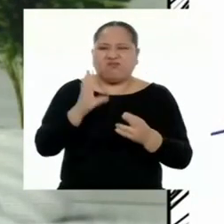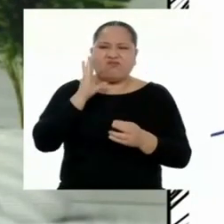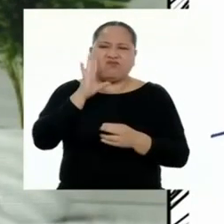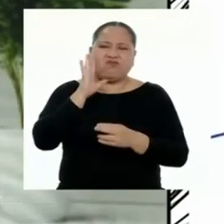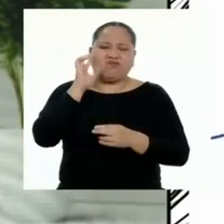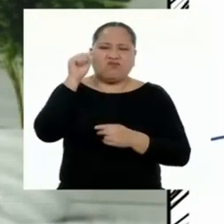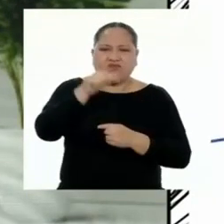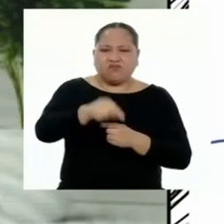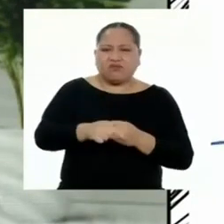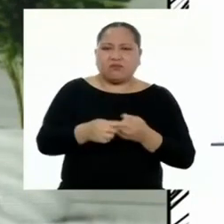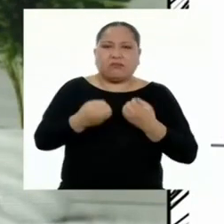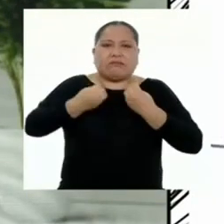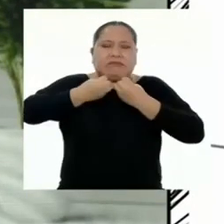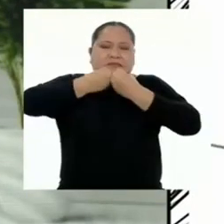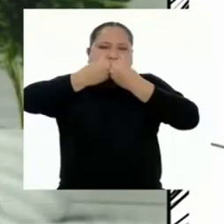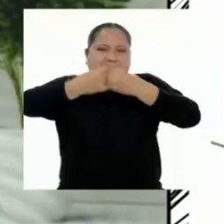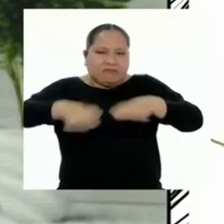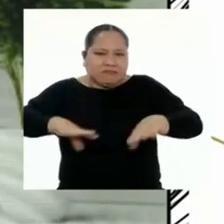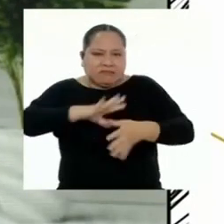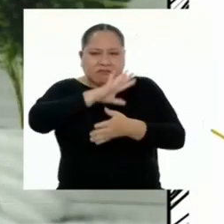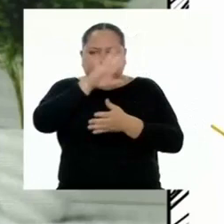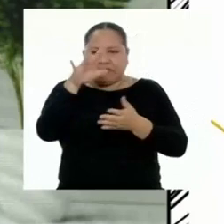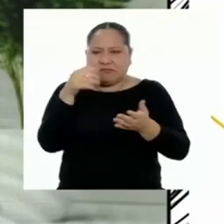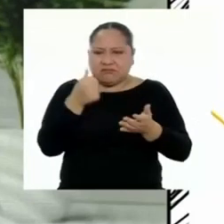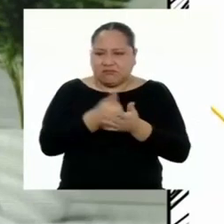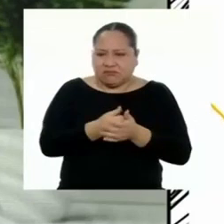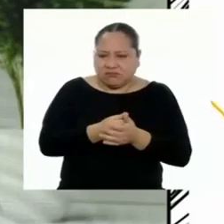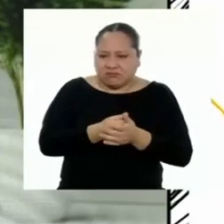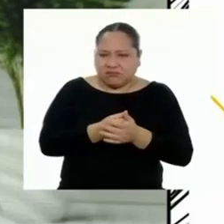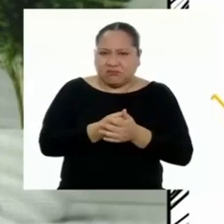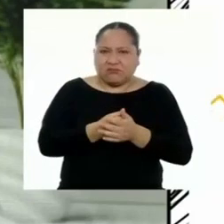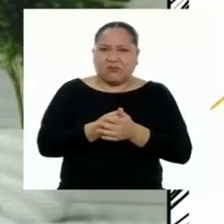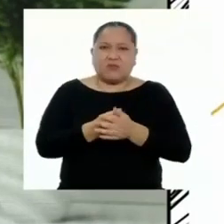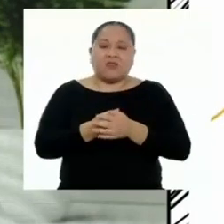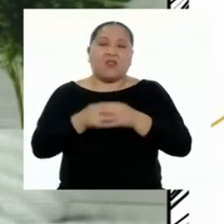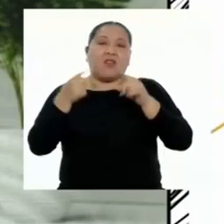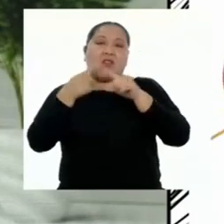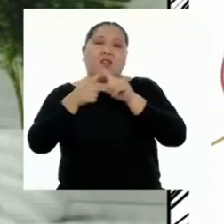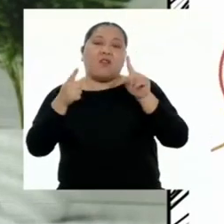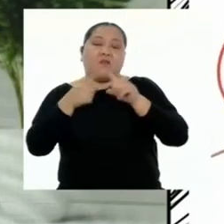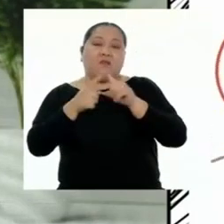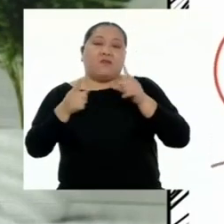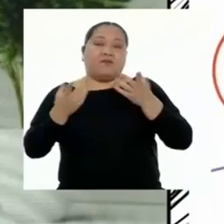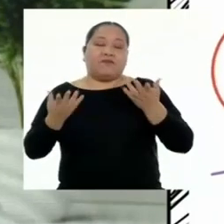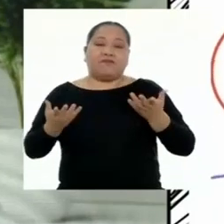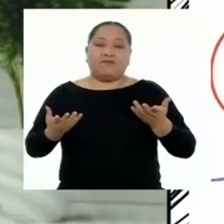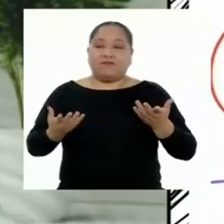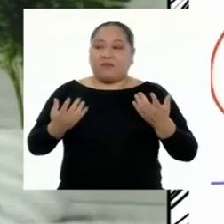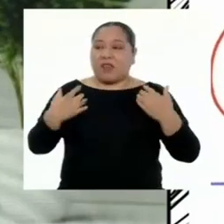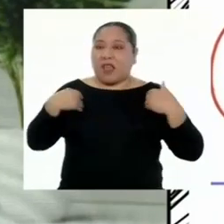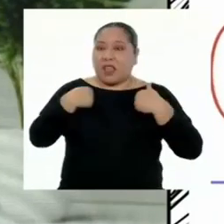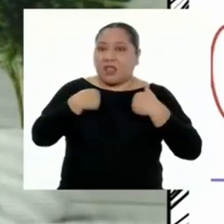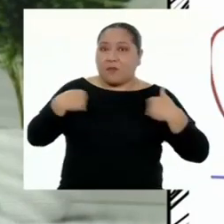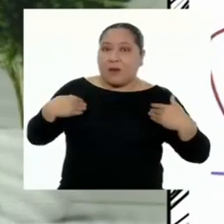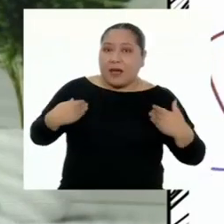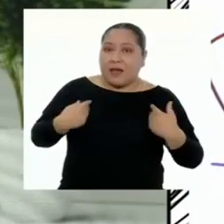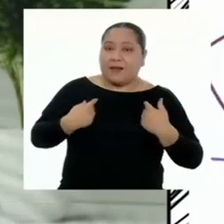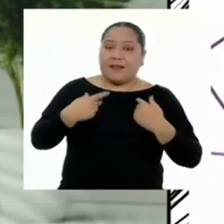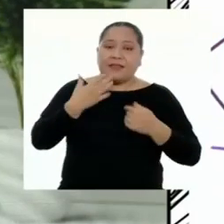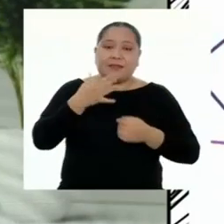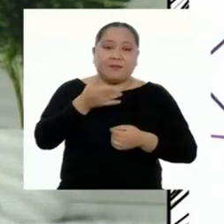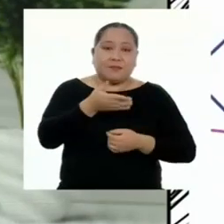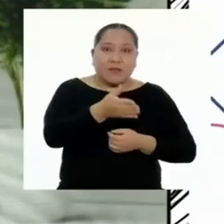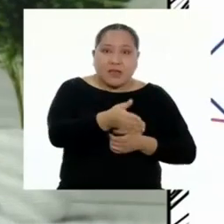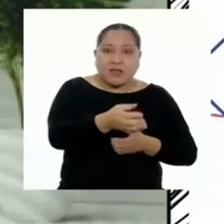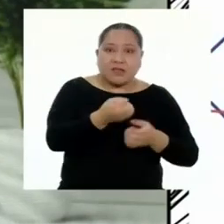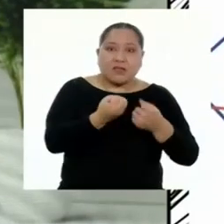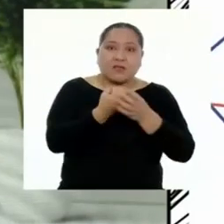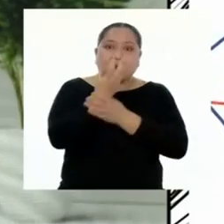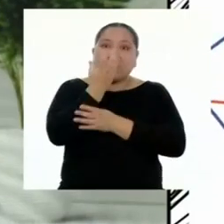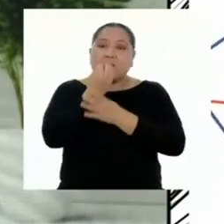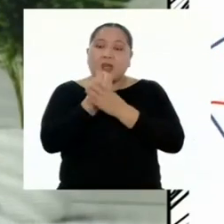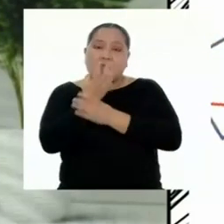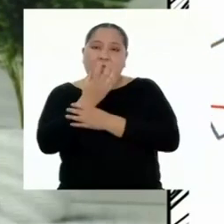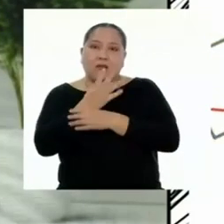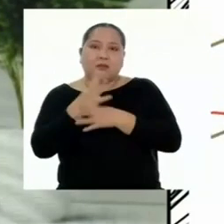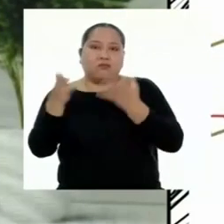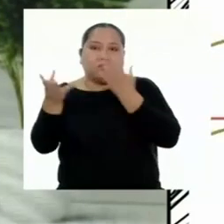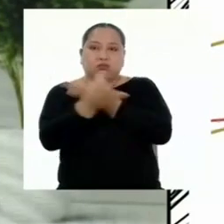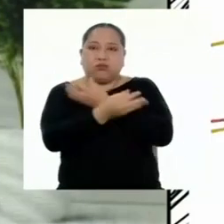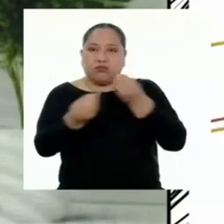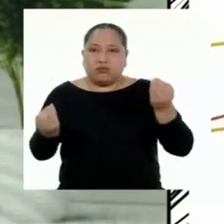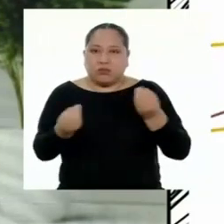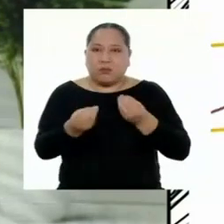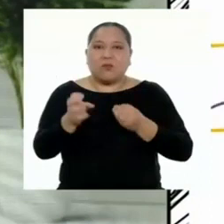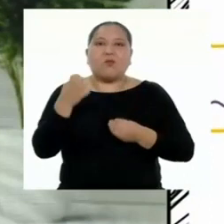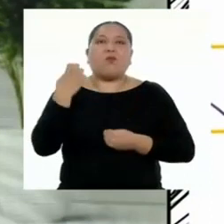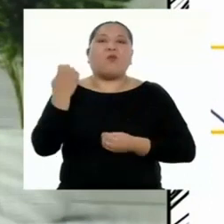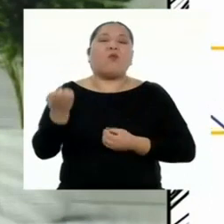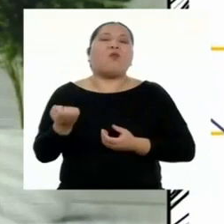perder toda la biodiversidad que en él habitan, como plantas y peces. Esto también afecta gravemente a las personas, pues los